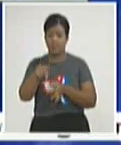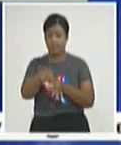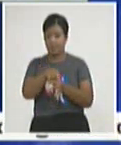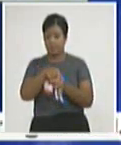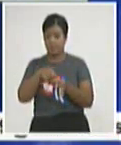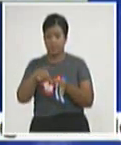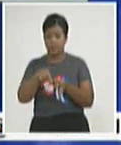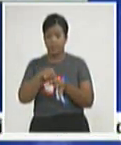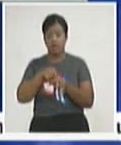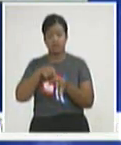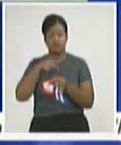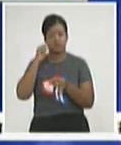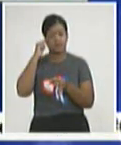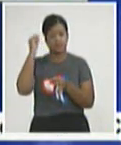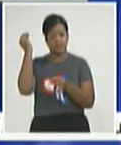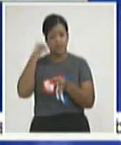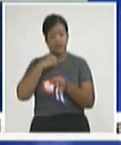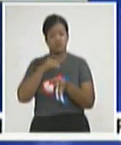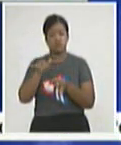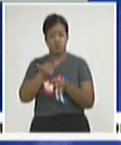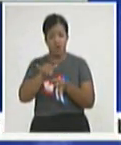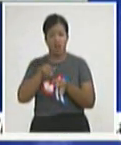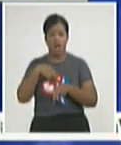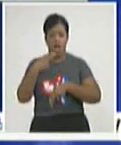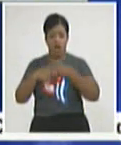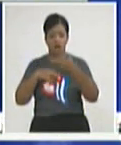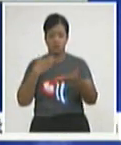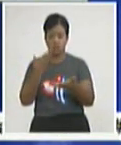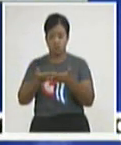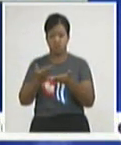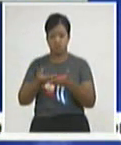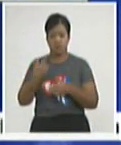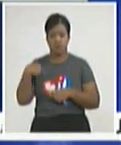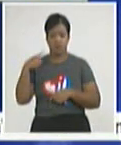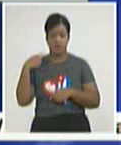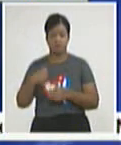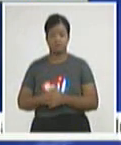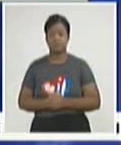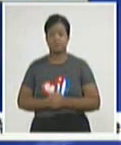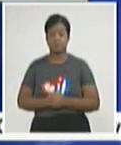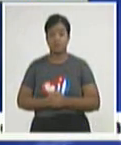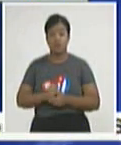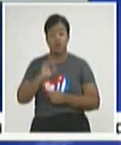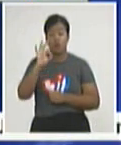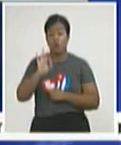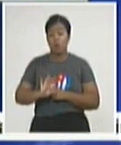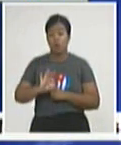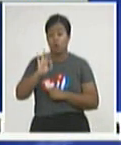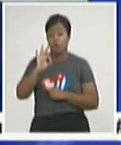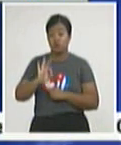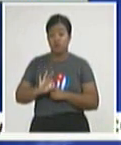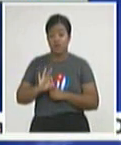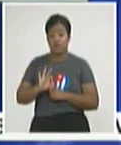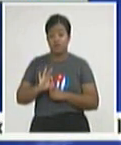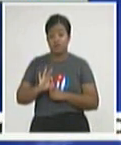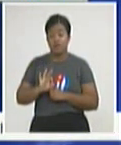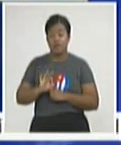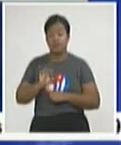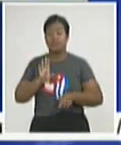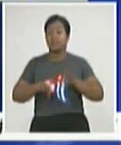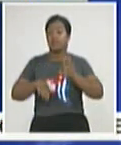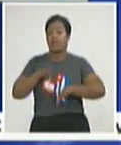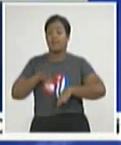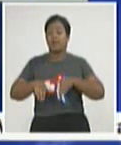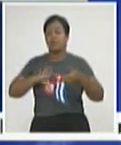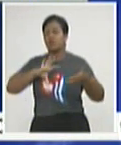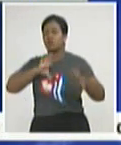de la Juventud también se procesaron muestras ayer. Estos porcientos están en correspondencia con la complejidad